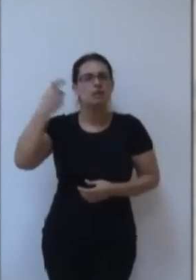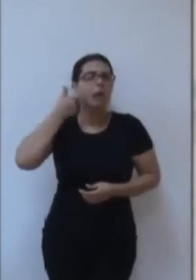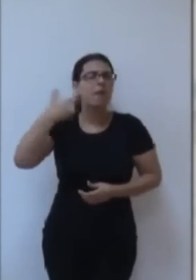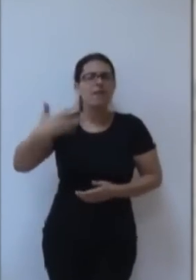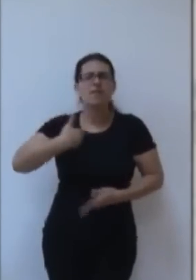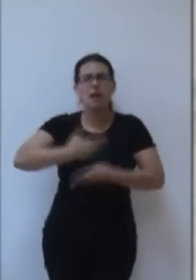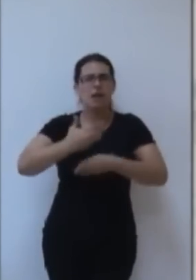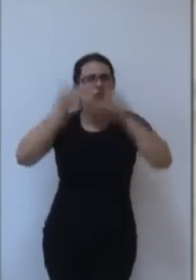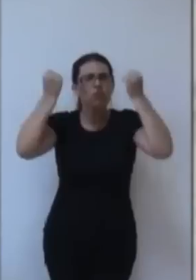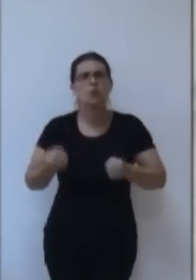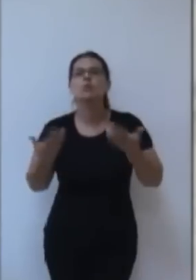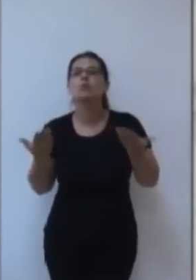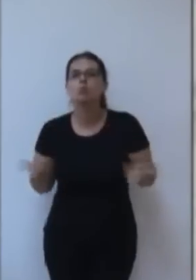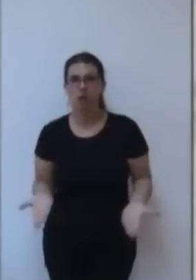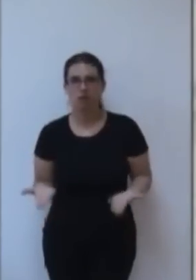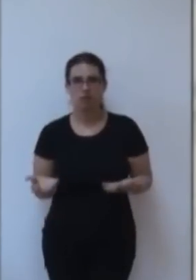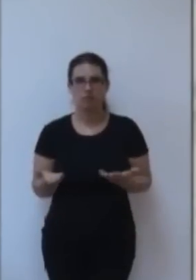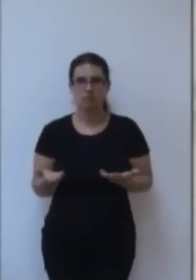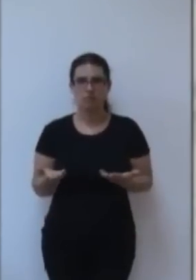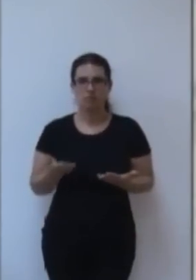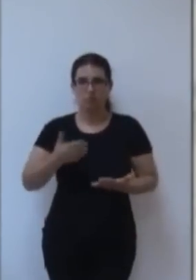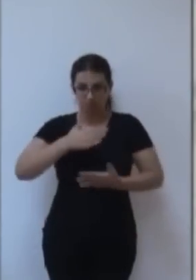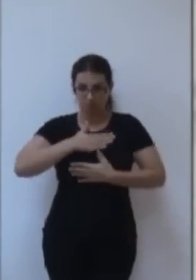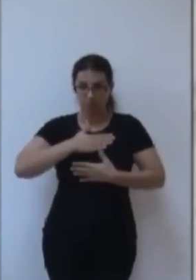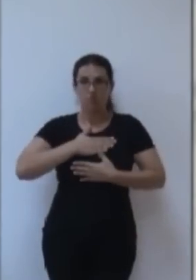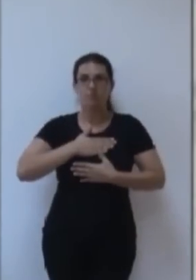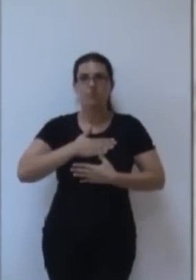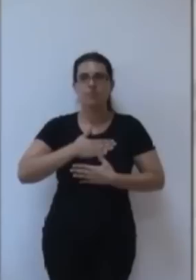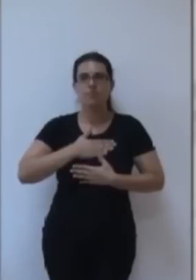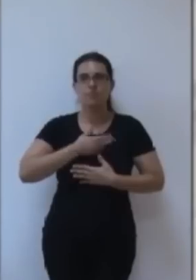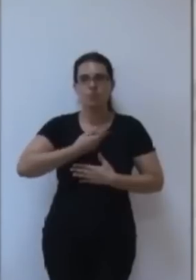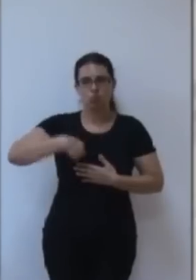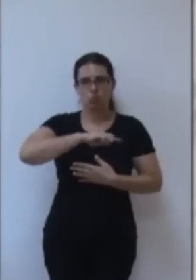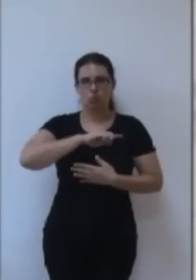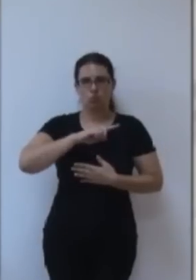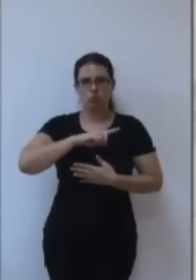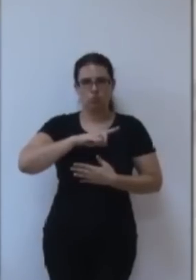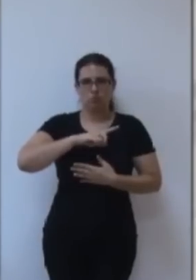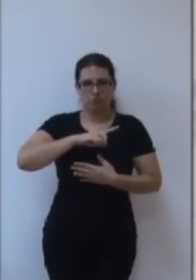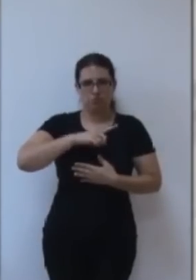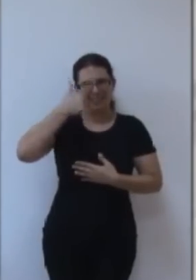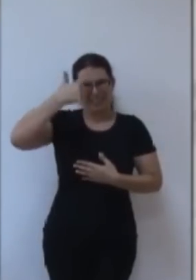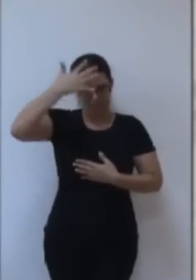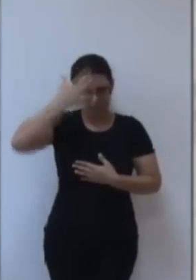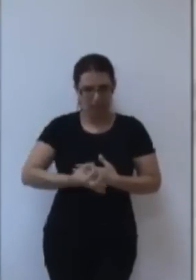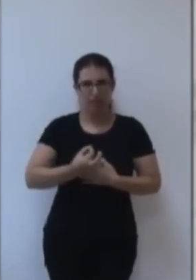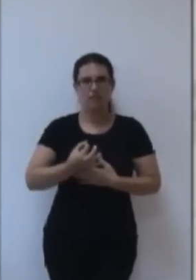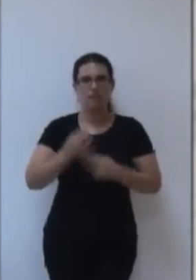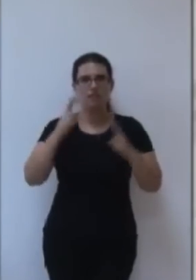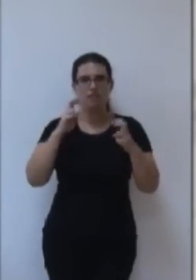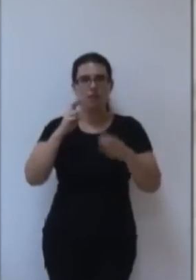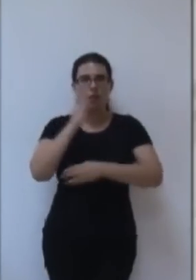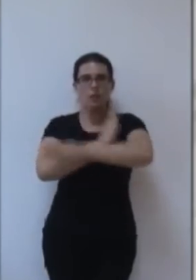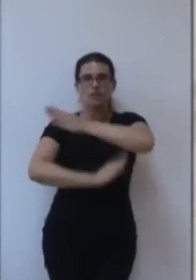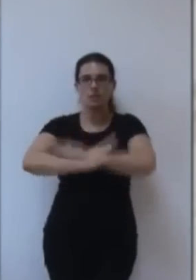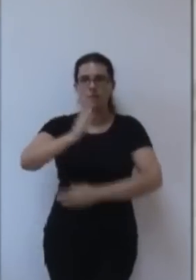mayores barreras? Pues nosotros somos unos absolutos que nos creemos eso de que la discapacidad es una